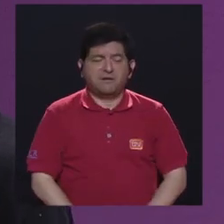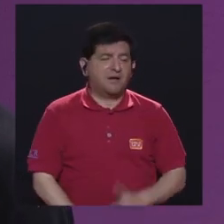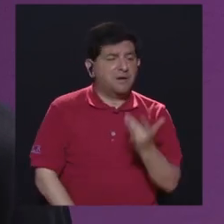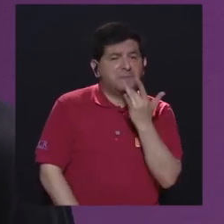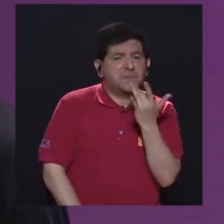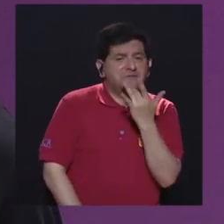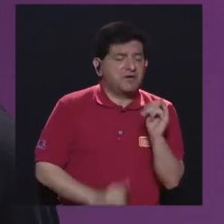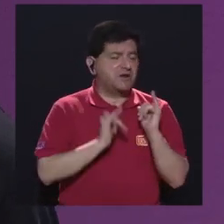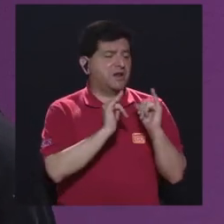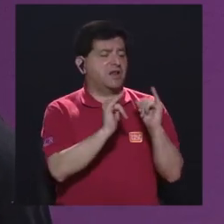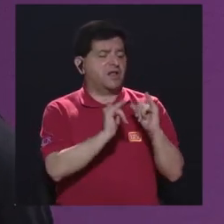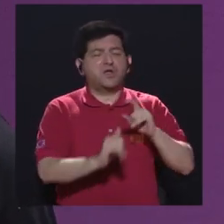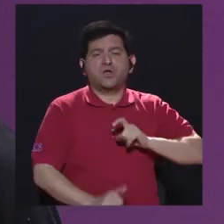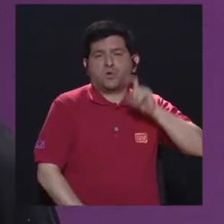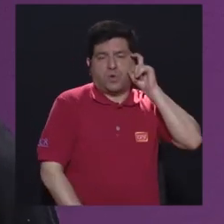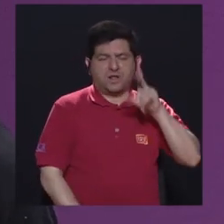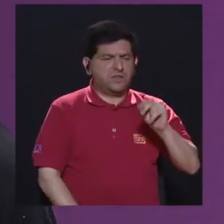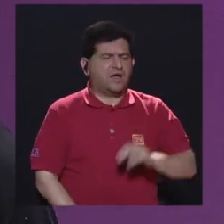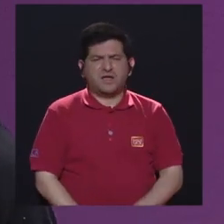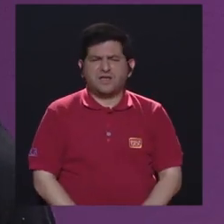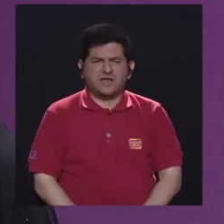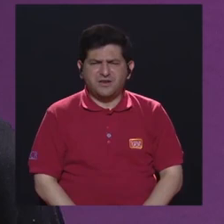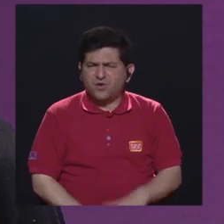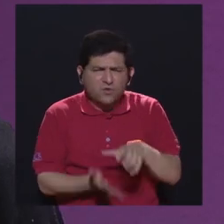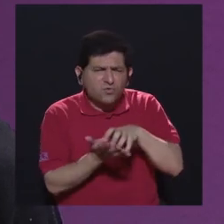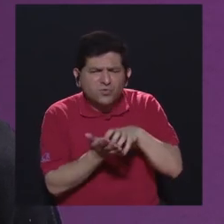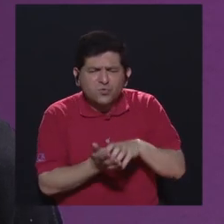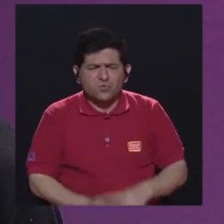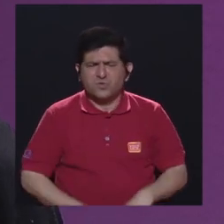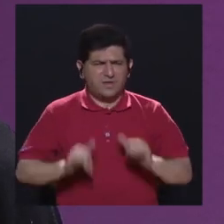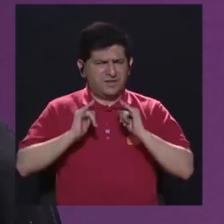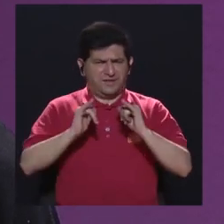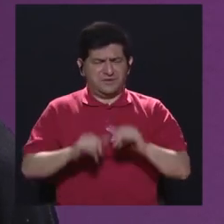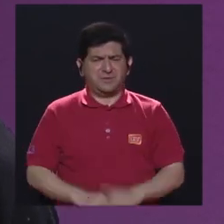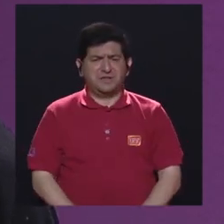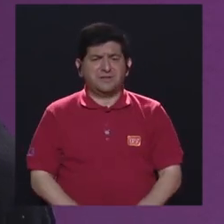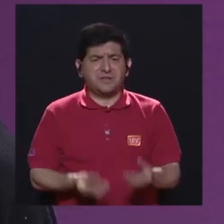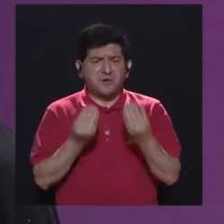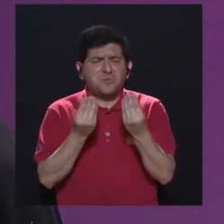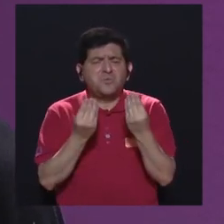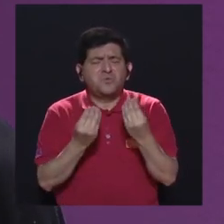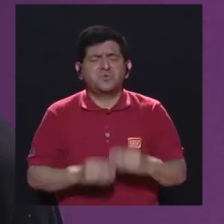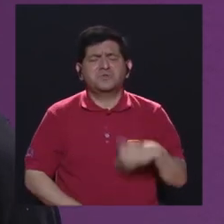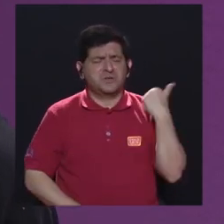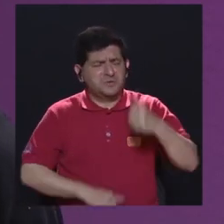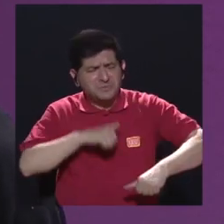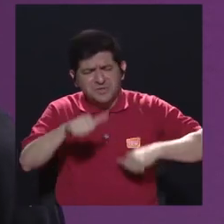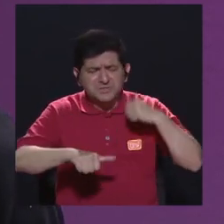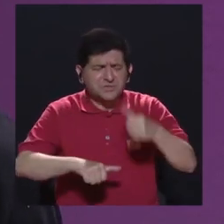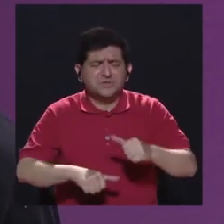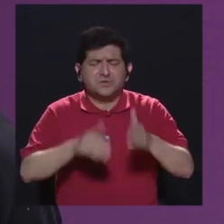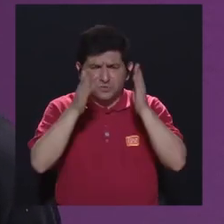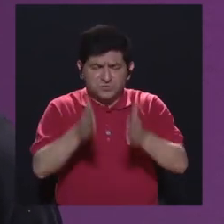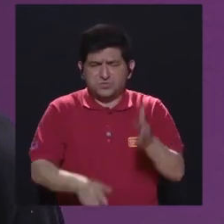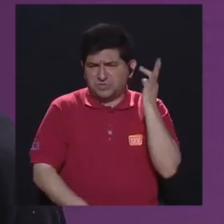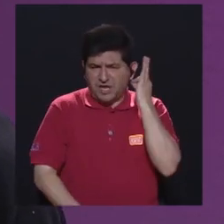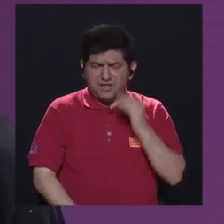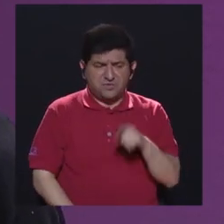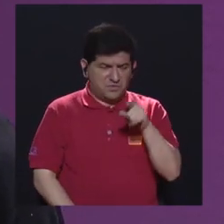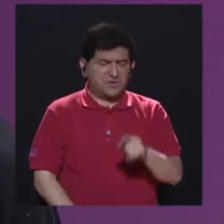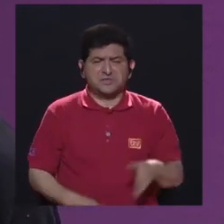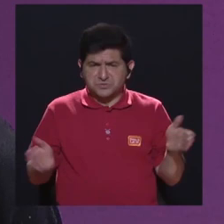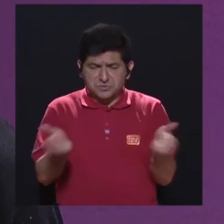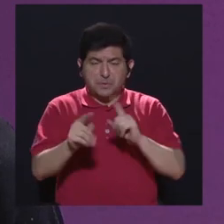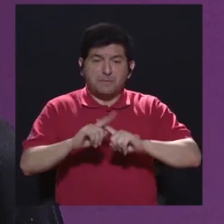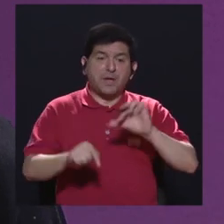la igualdad de género y no cuestionarse la igualdad. Esos son muchos grupos feministas que lo impulsan, pero también hay otra amalgama de